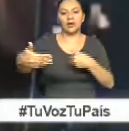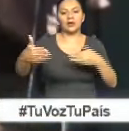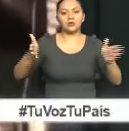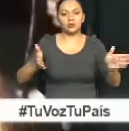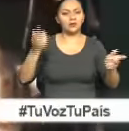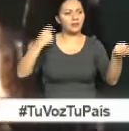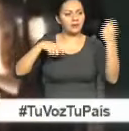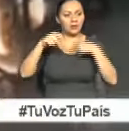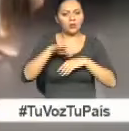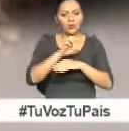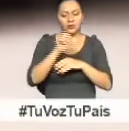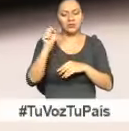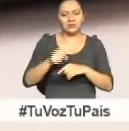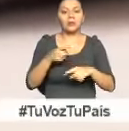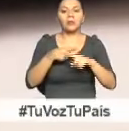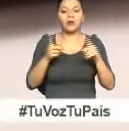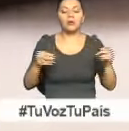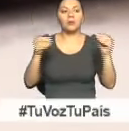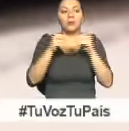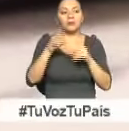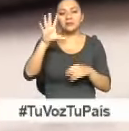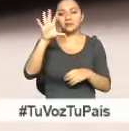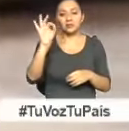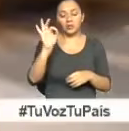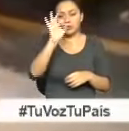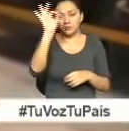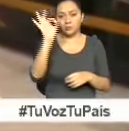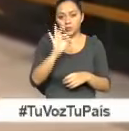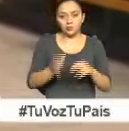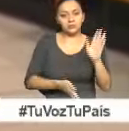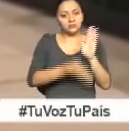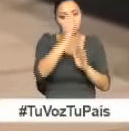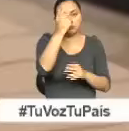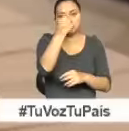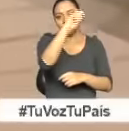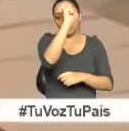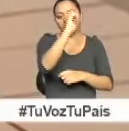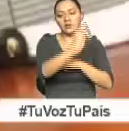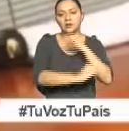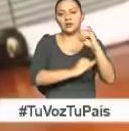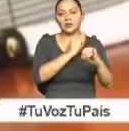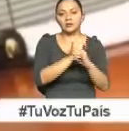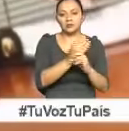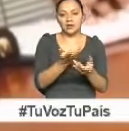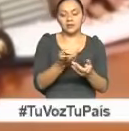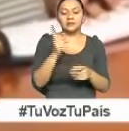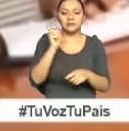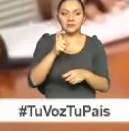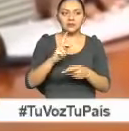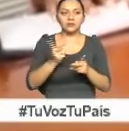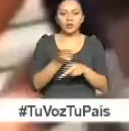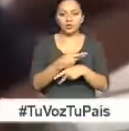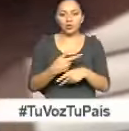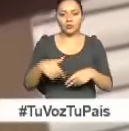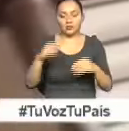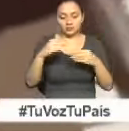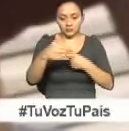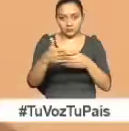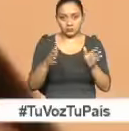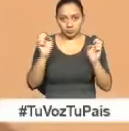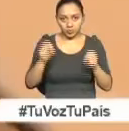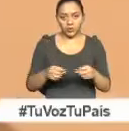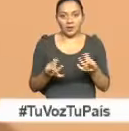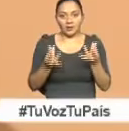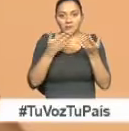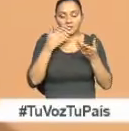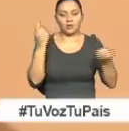país, pero es importante mencionar que el 50% de esos cartones se van al extranjero con nuestros productos, es decir, mejora el encadenamiento productivo de nuestras